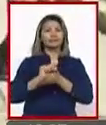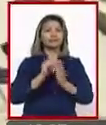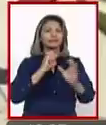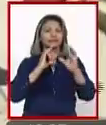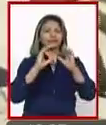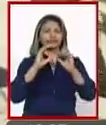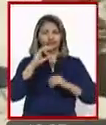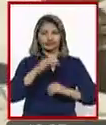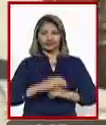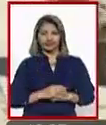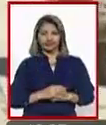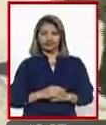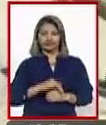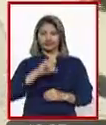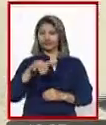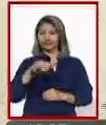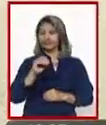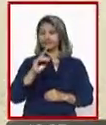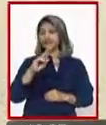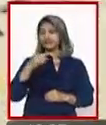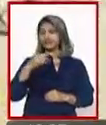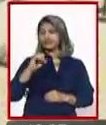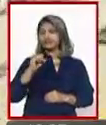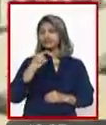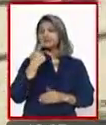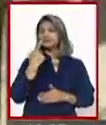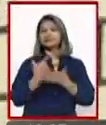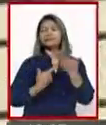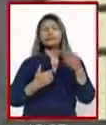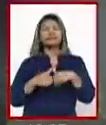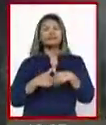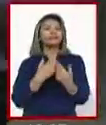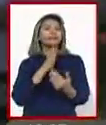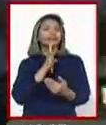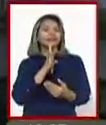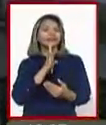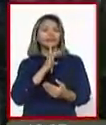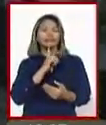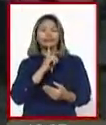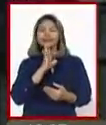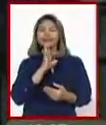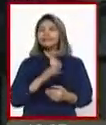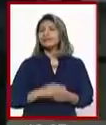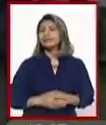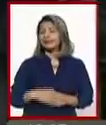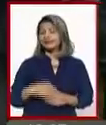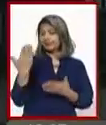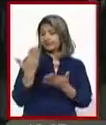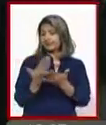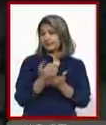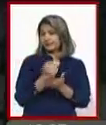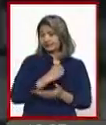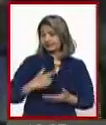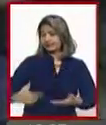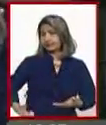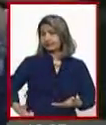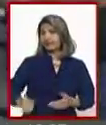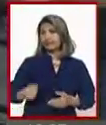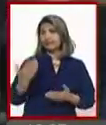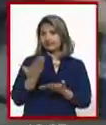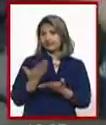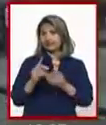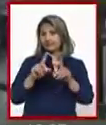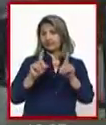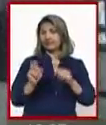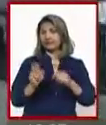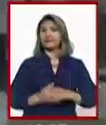el señor Jorge Landívar, ingeniero Landívar. ¿Cómo está, ingeniero Landívar? Buenas tardes. ¿Va a estar el alcalde presente en minutos nada más? ¿Qué se le